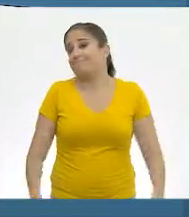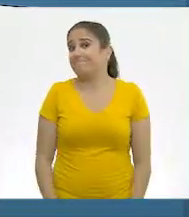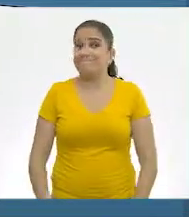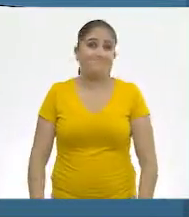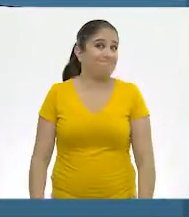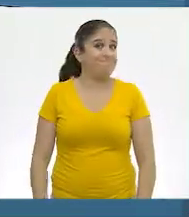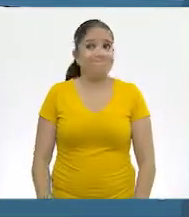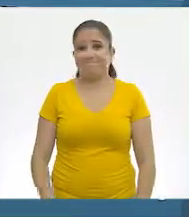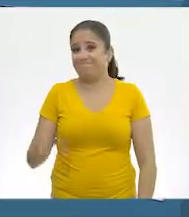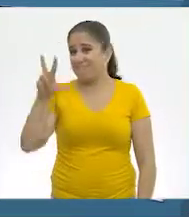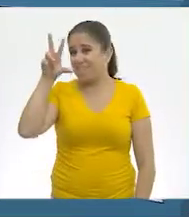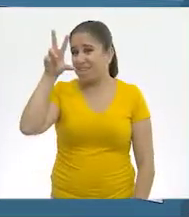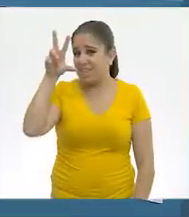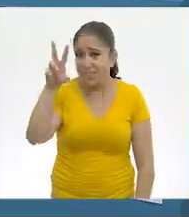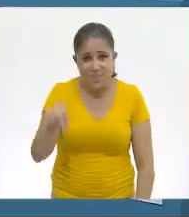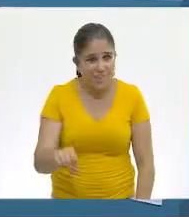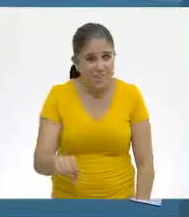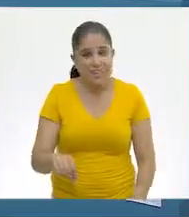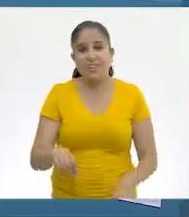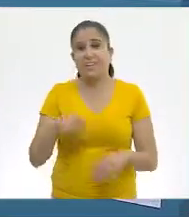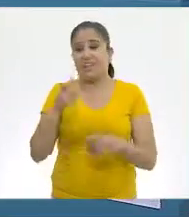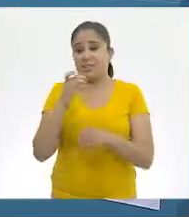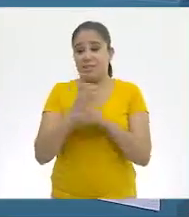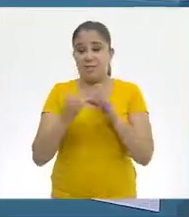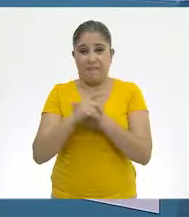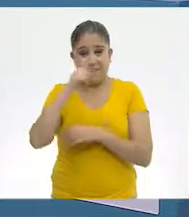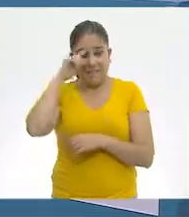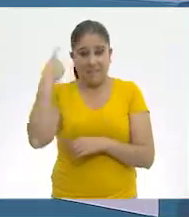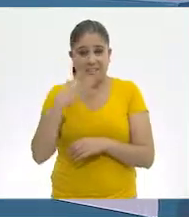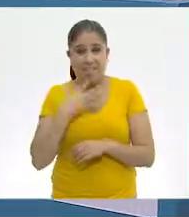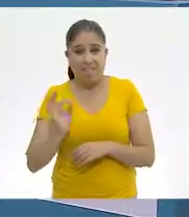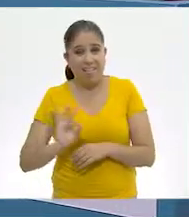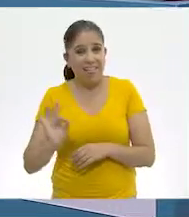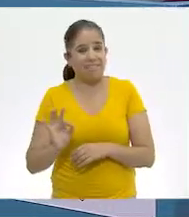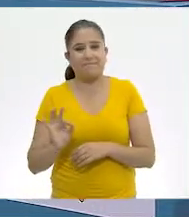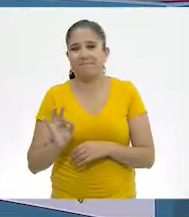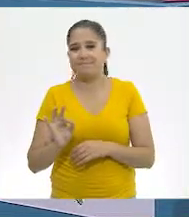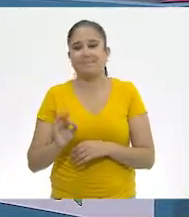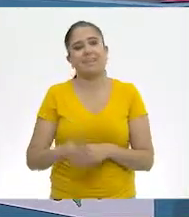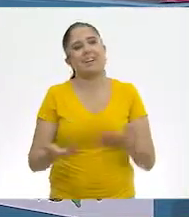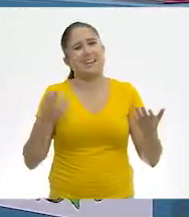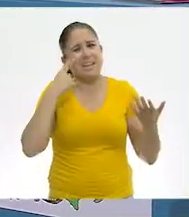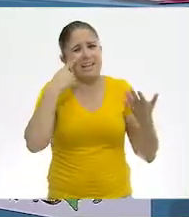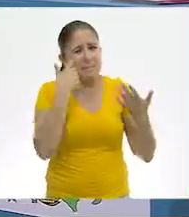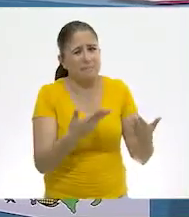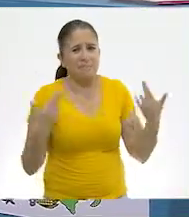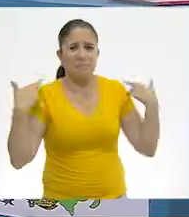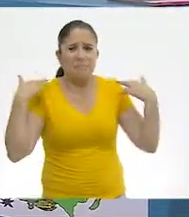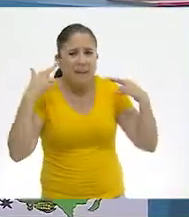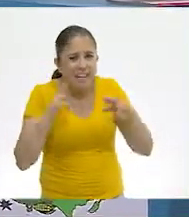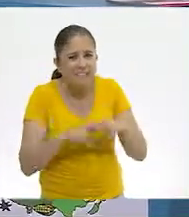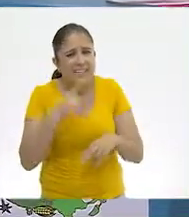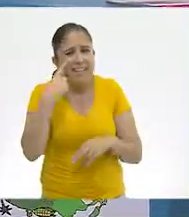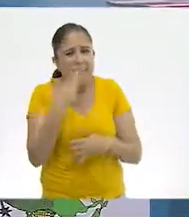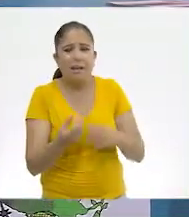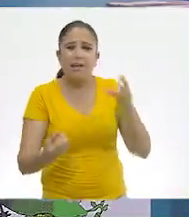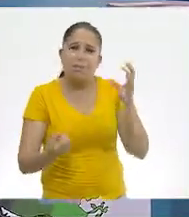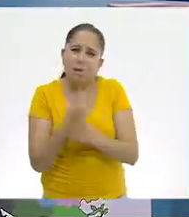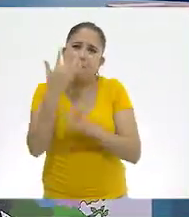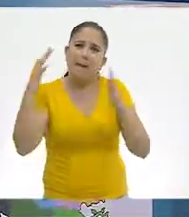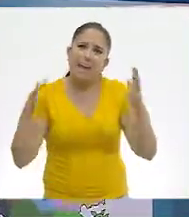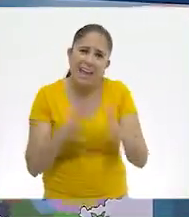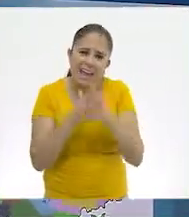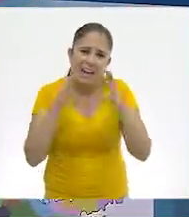Ay. Nuevamente, las cosas no eran tan sencillas. Ay, maestra, ya ve, le dije que iba a empezar una nueva guerra.